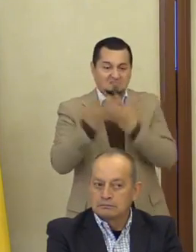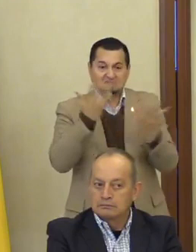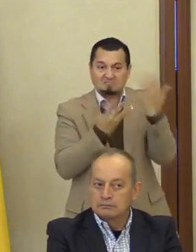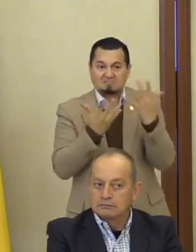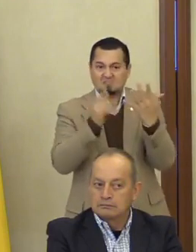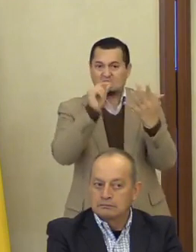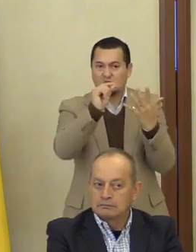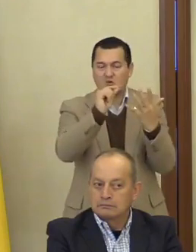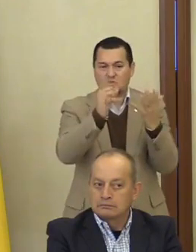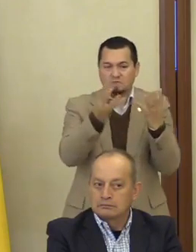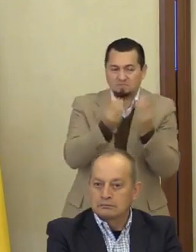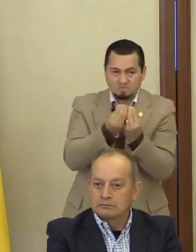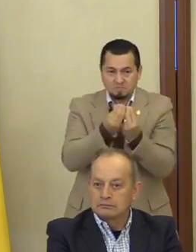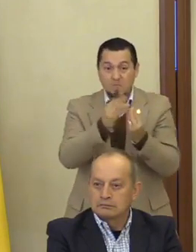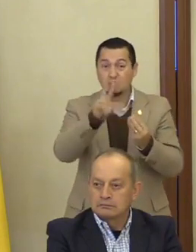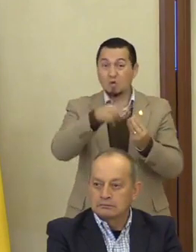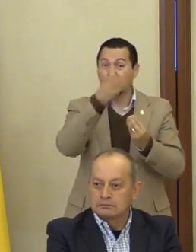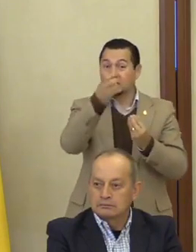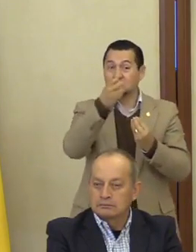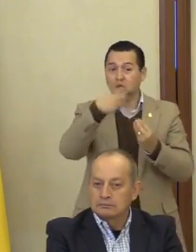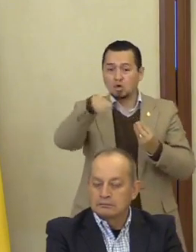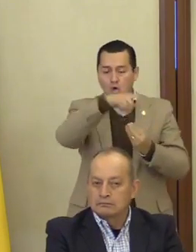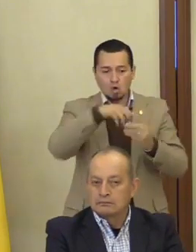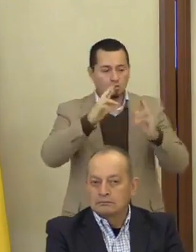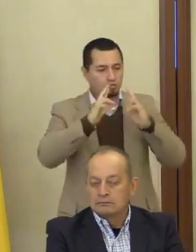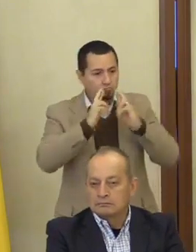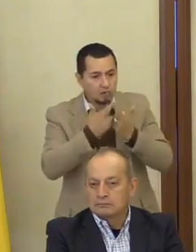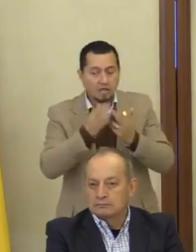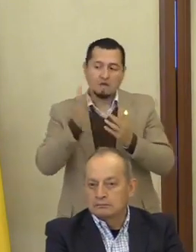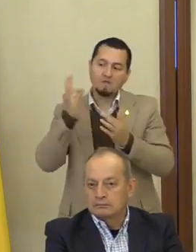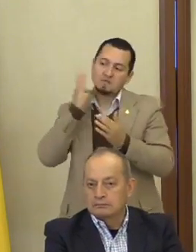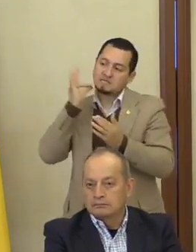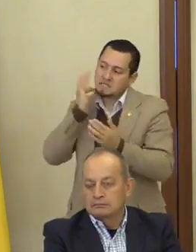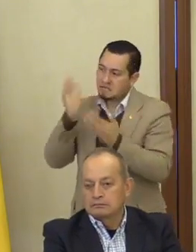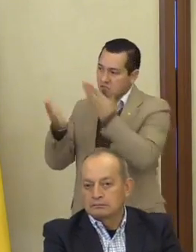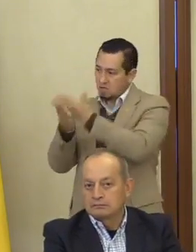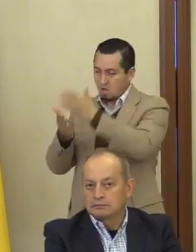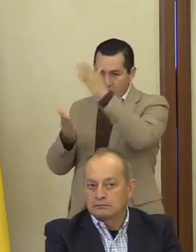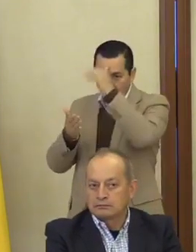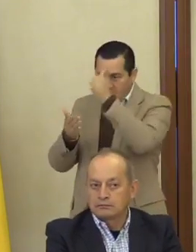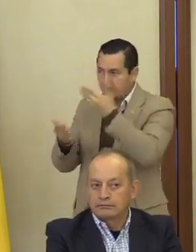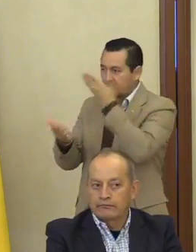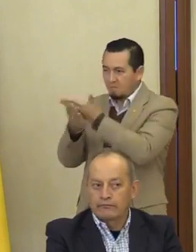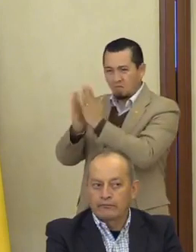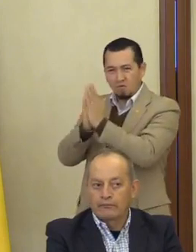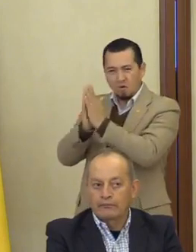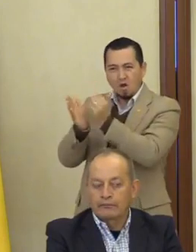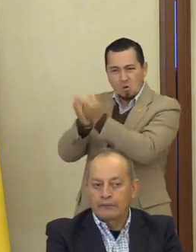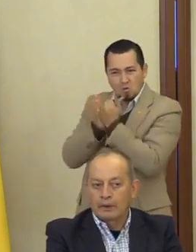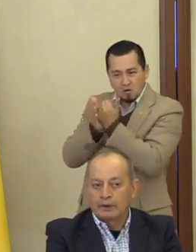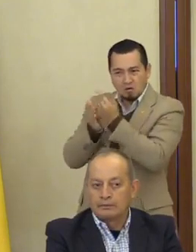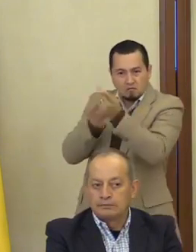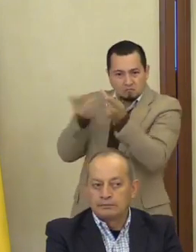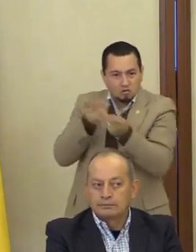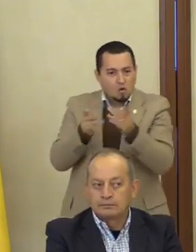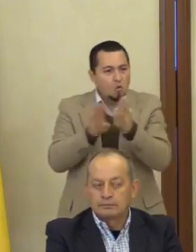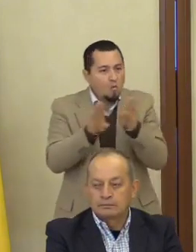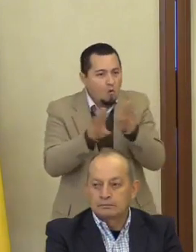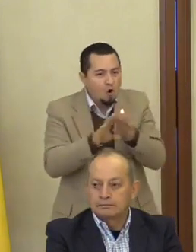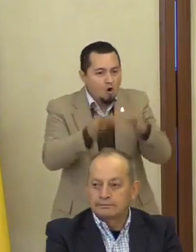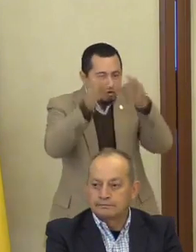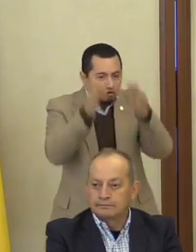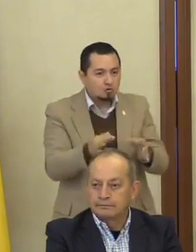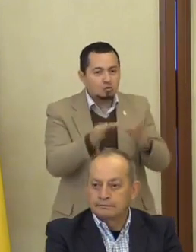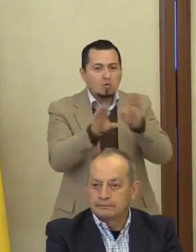en esta mesa instruimos al fiscal del Estado, se acordó con el fiscal del Estado realizar una investigación integral para